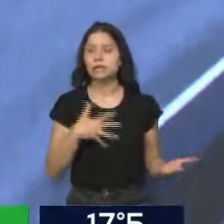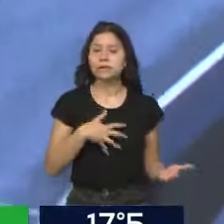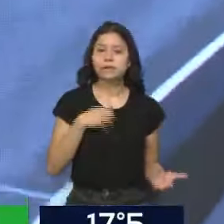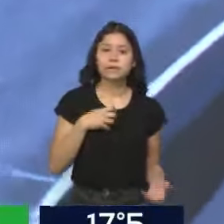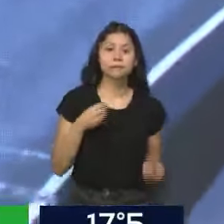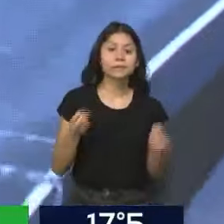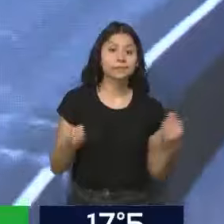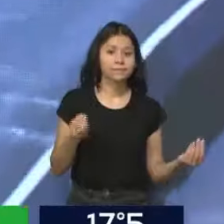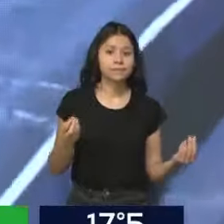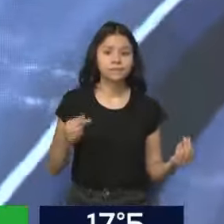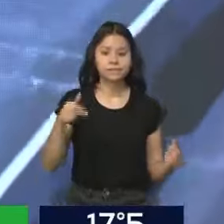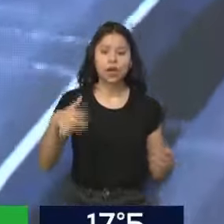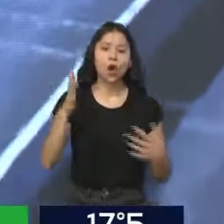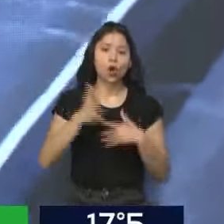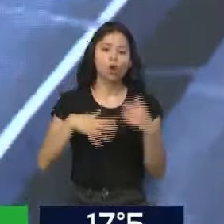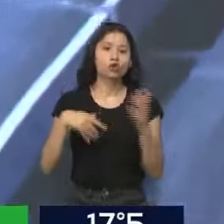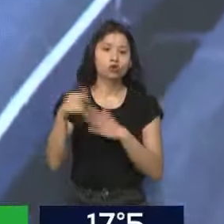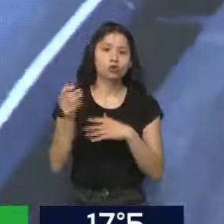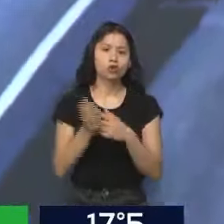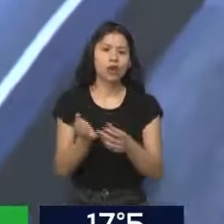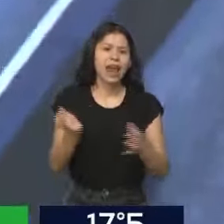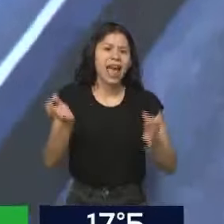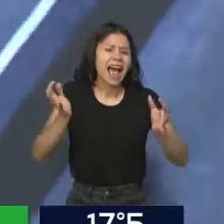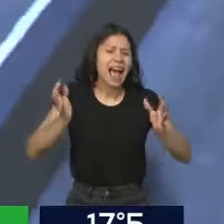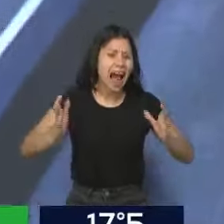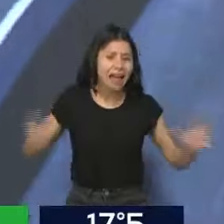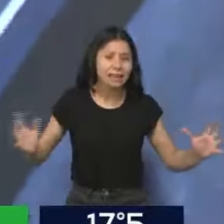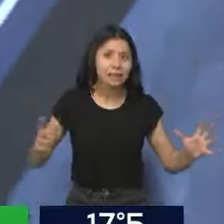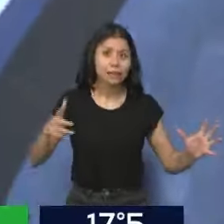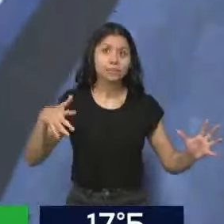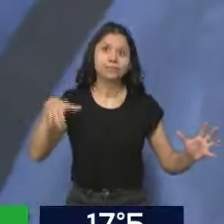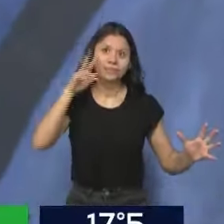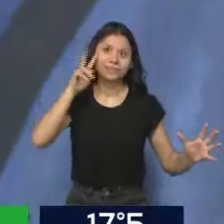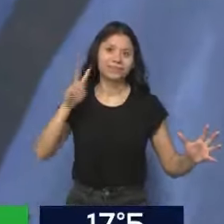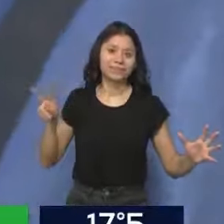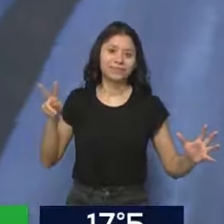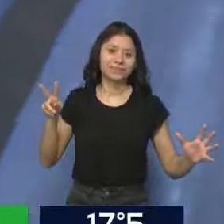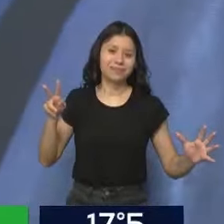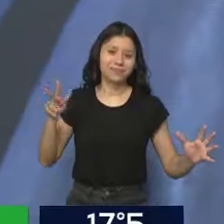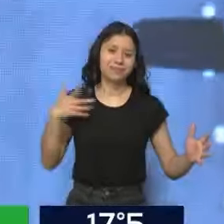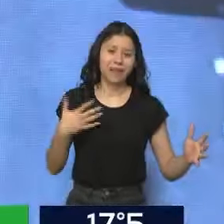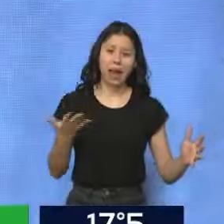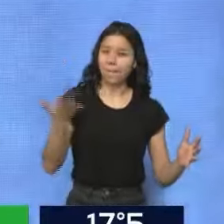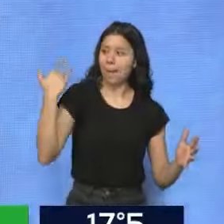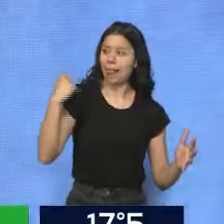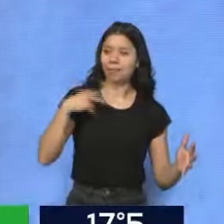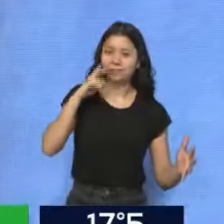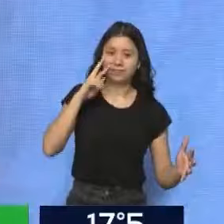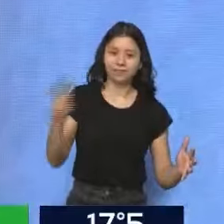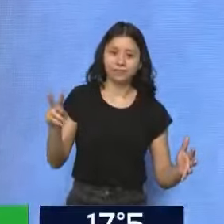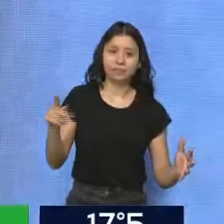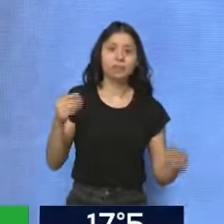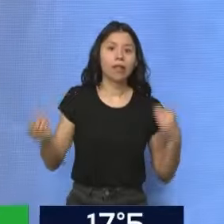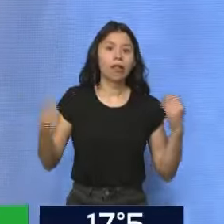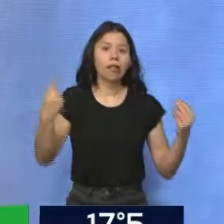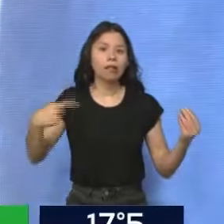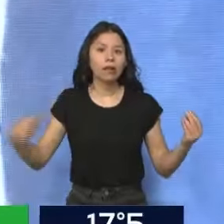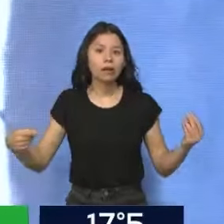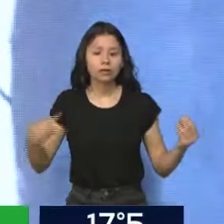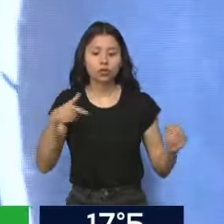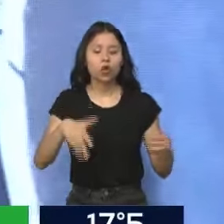que se está realizando, lo que ustedes tienen en nuestras espaldas, que es la refuncionalización, la modernización y la ampliación de la